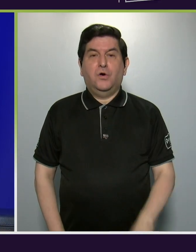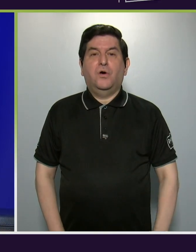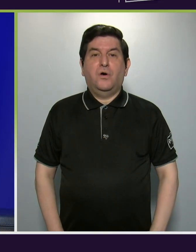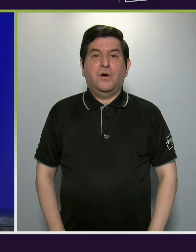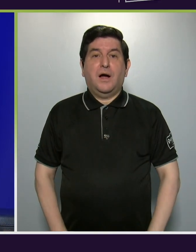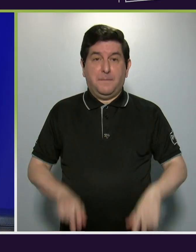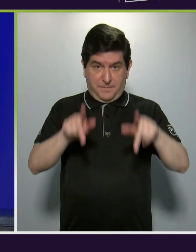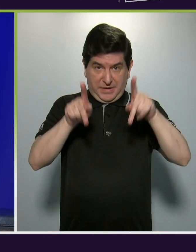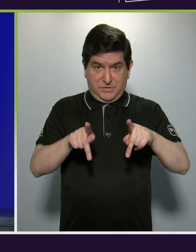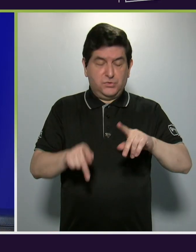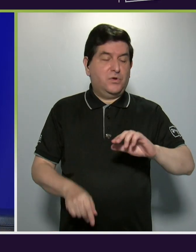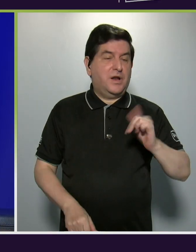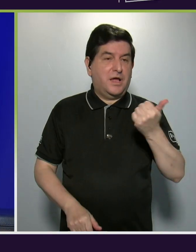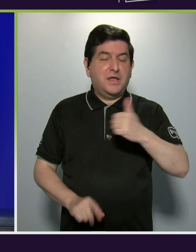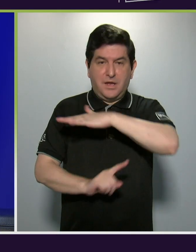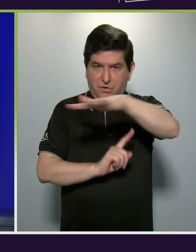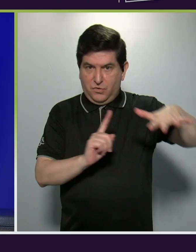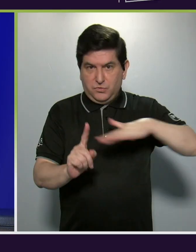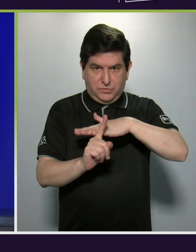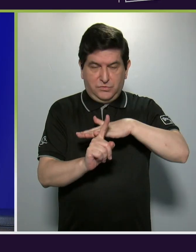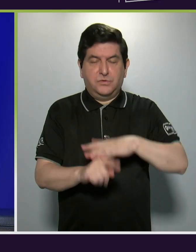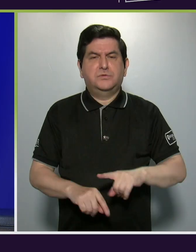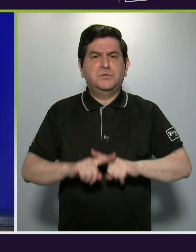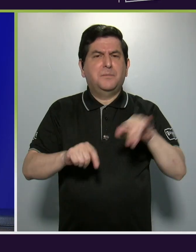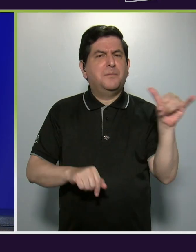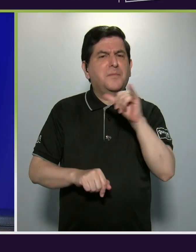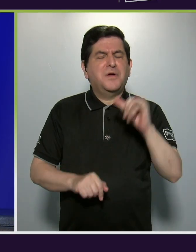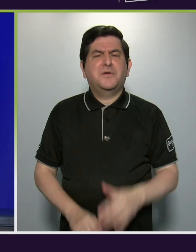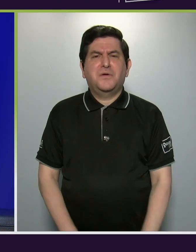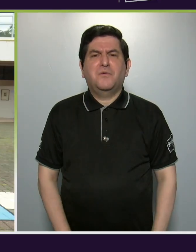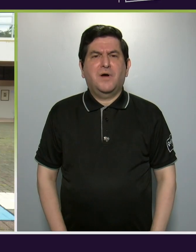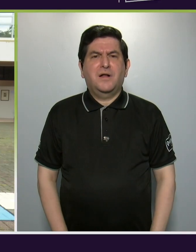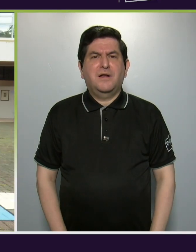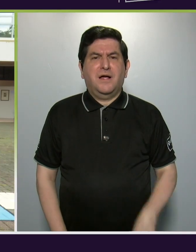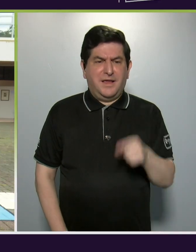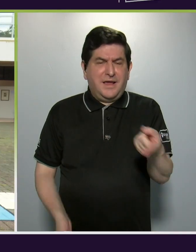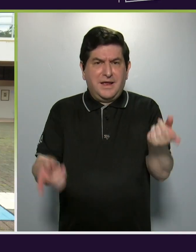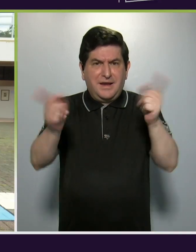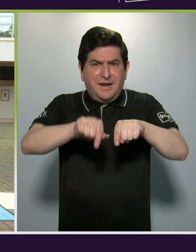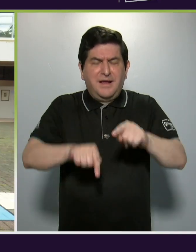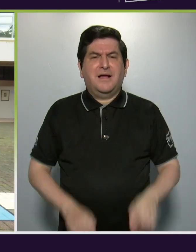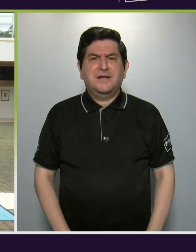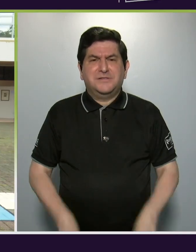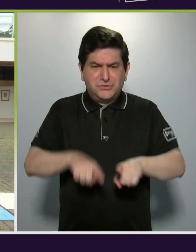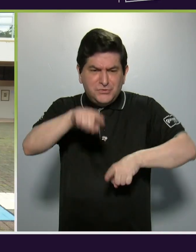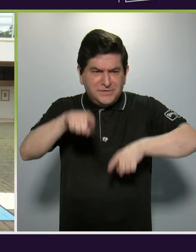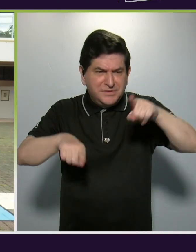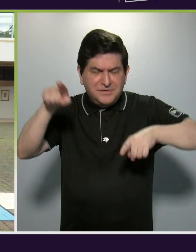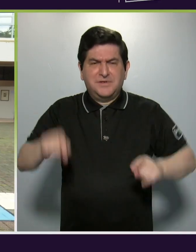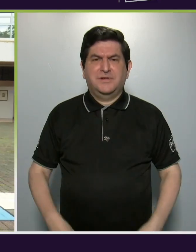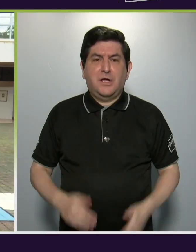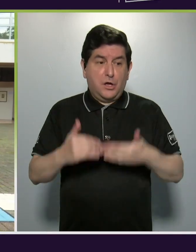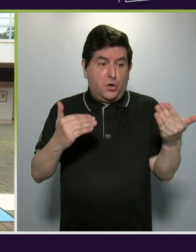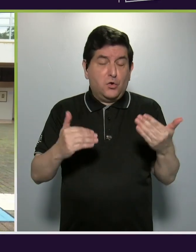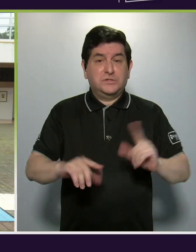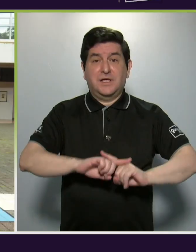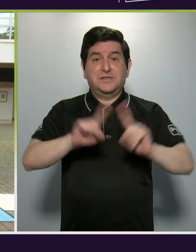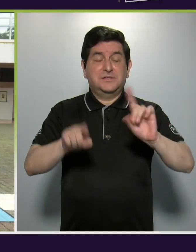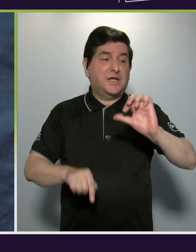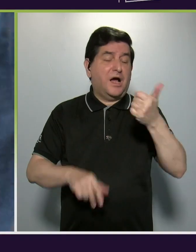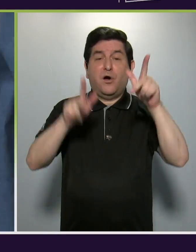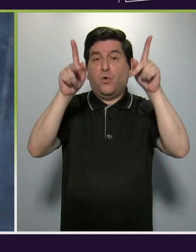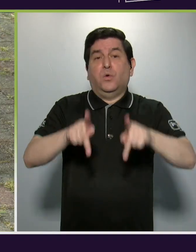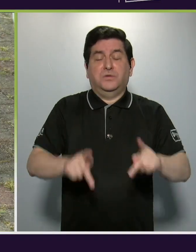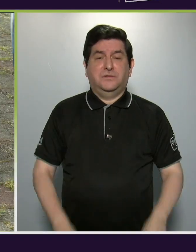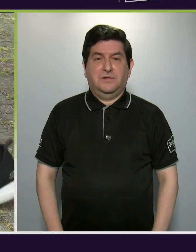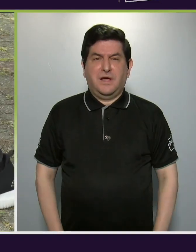personas que me rodean, pero que eso tiene que ver también entonces con la heterogeneidad. Para mí hay elementos que van a ser muy distintos para otras personas.